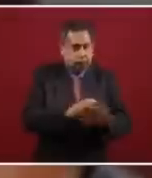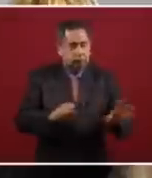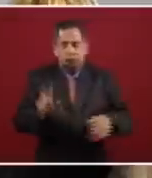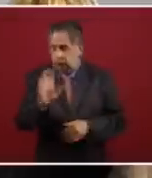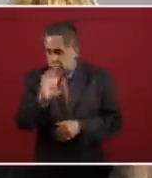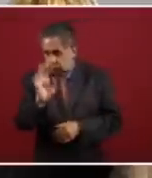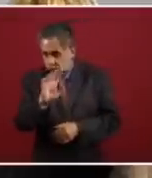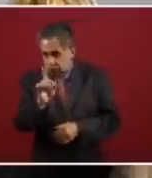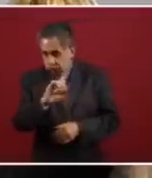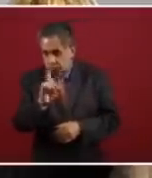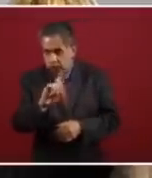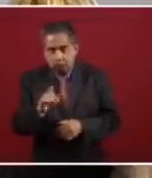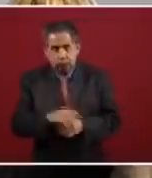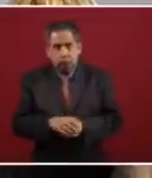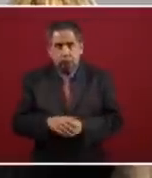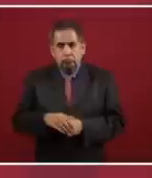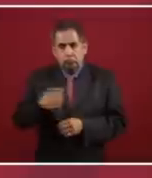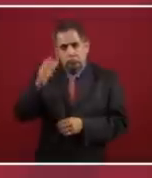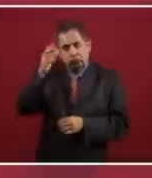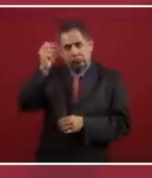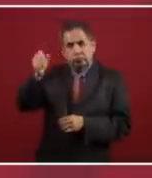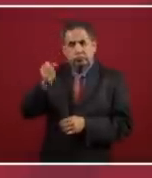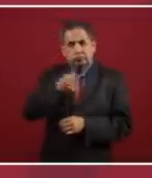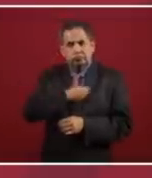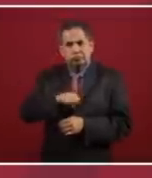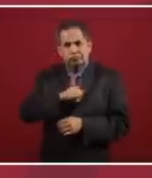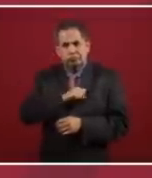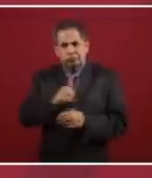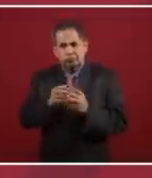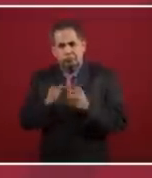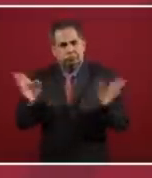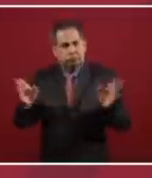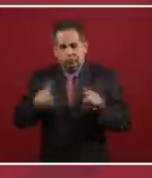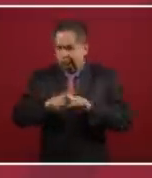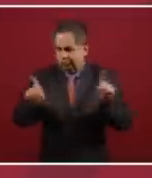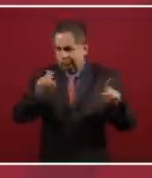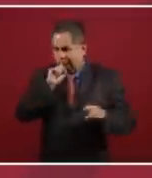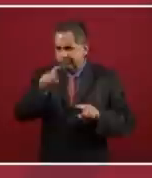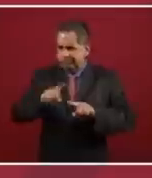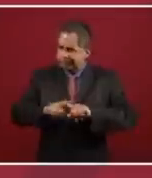es que el concepto de salud es ahora distinto.